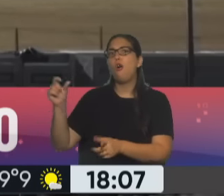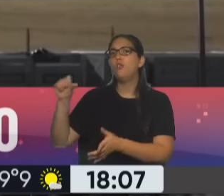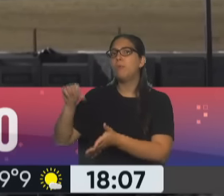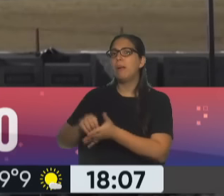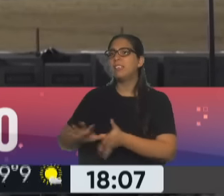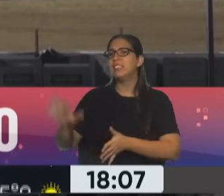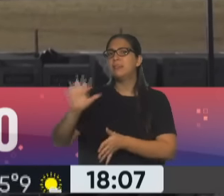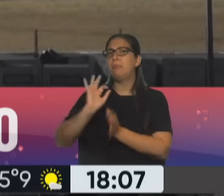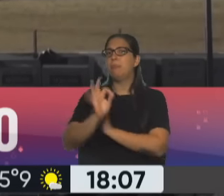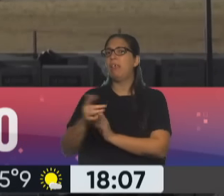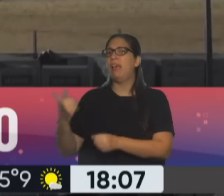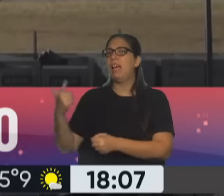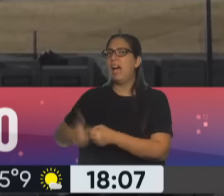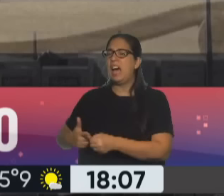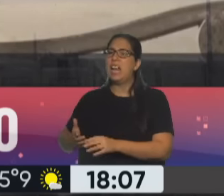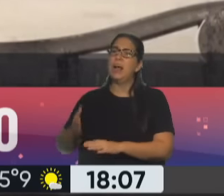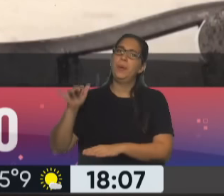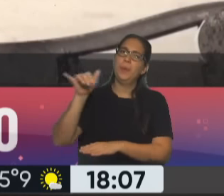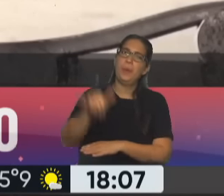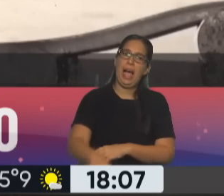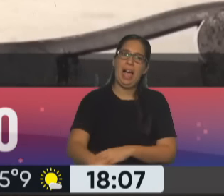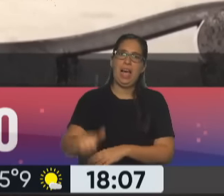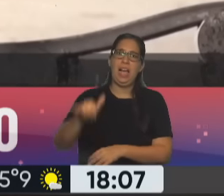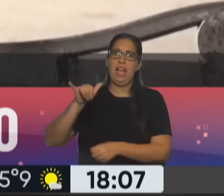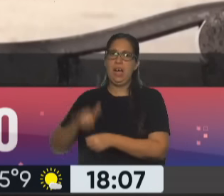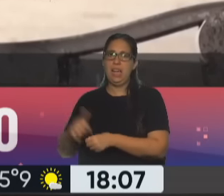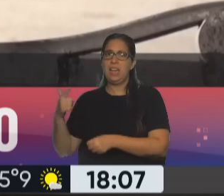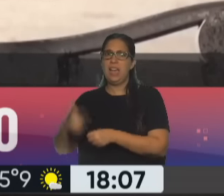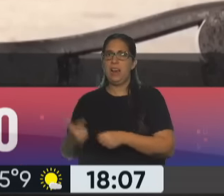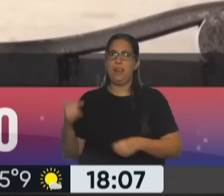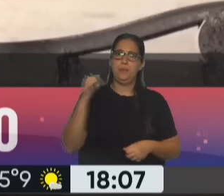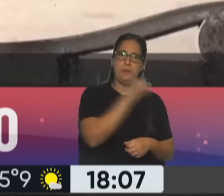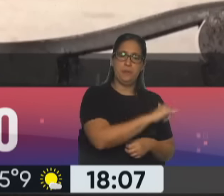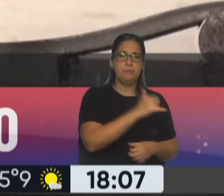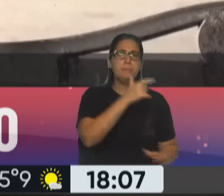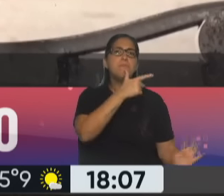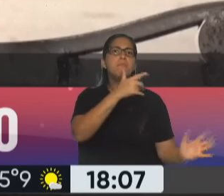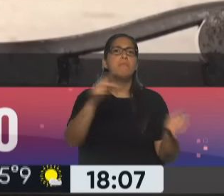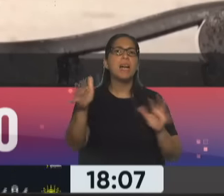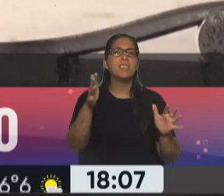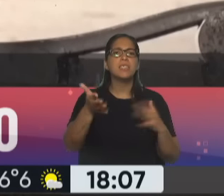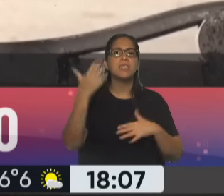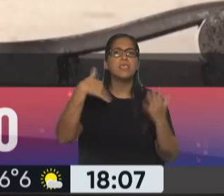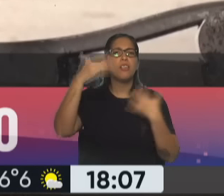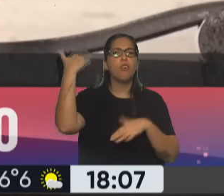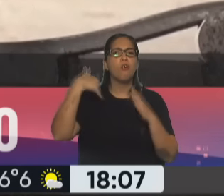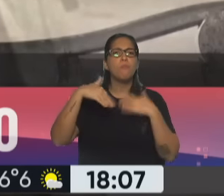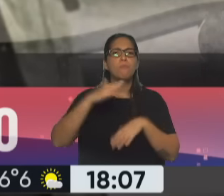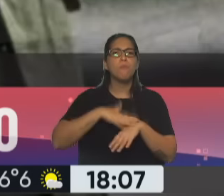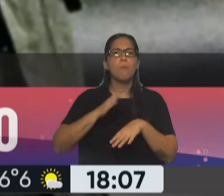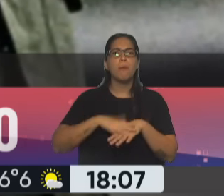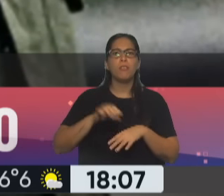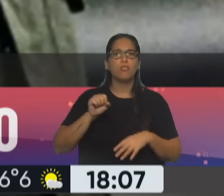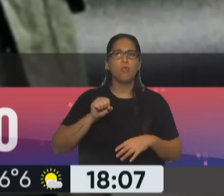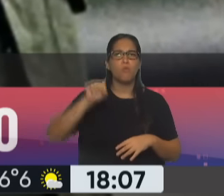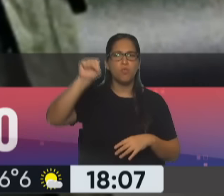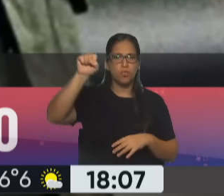región. La situación actual de Cuba podría compararse con la crisis que enfrentó durante la caída de la Unión Soviética